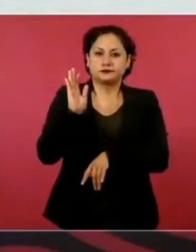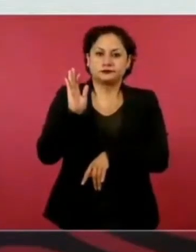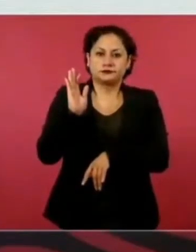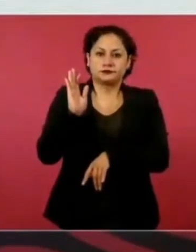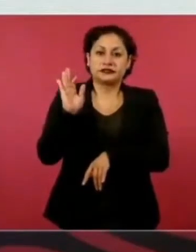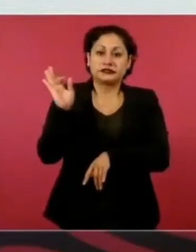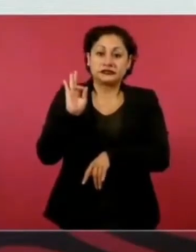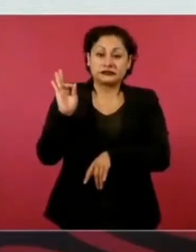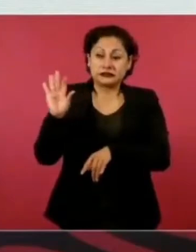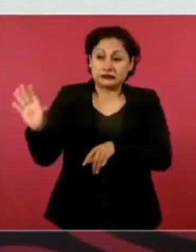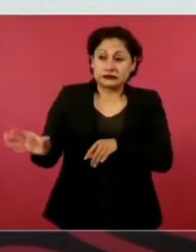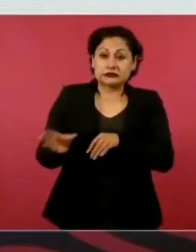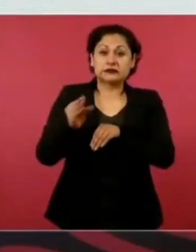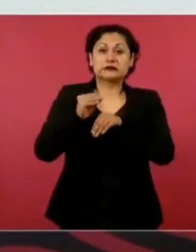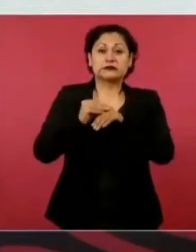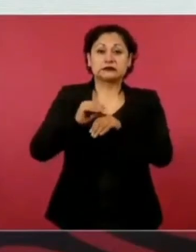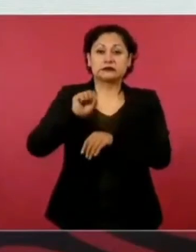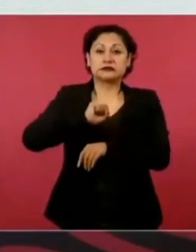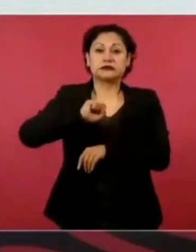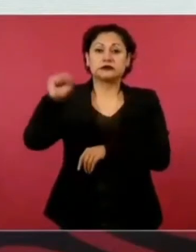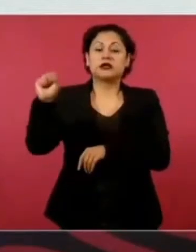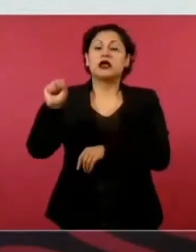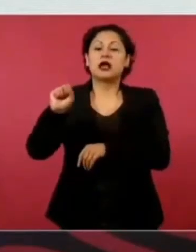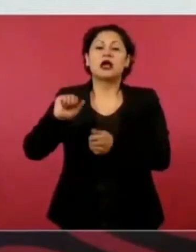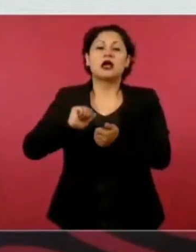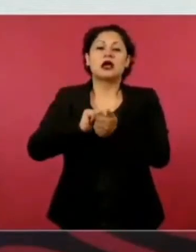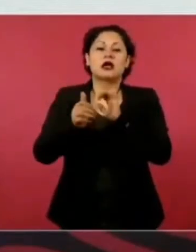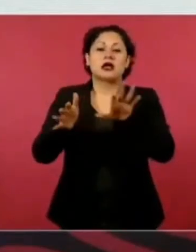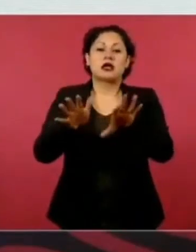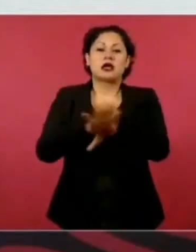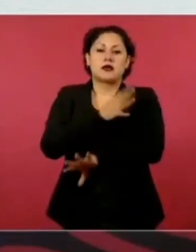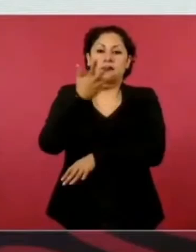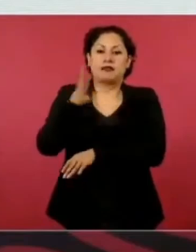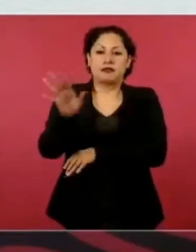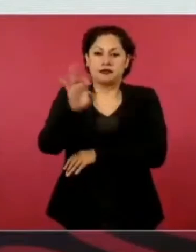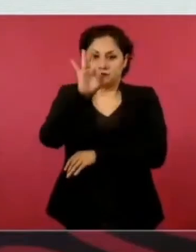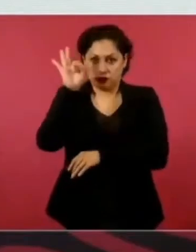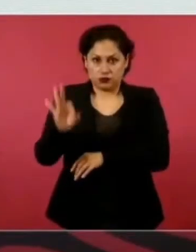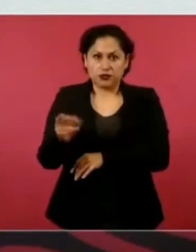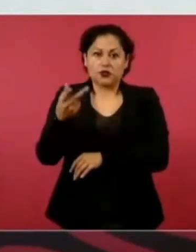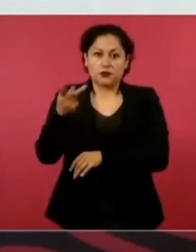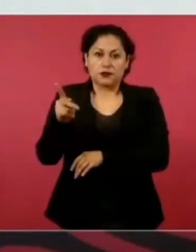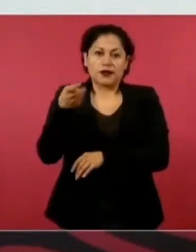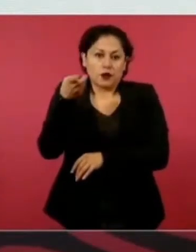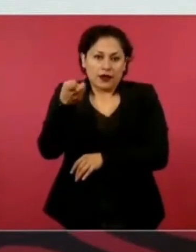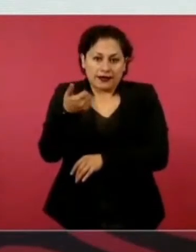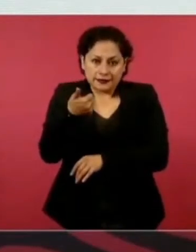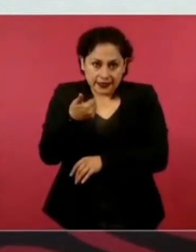10%. Pero ya aquí es quitando inflación.